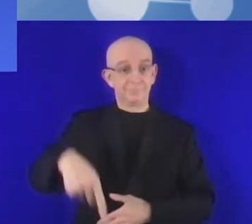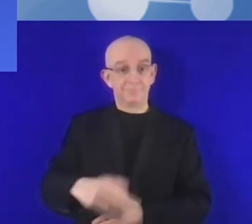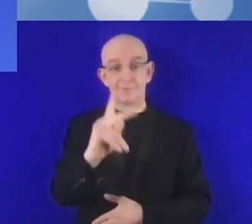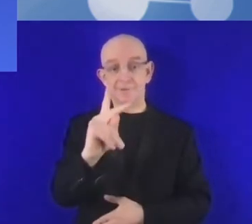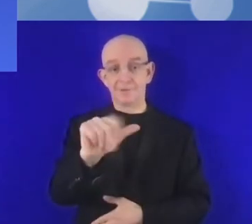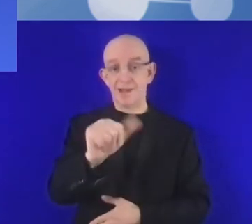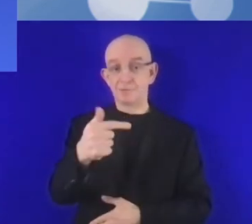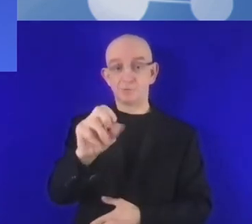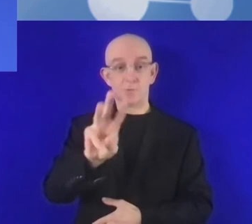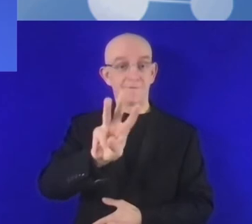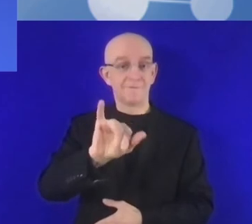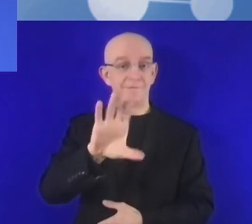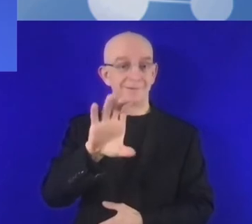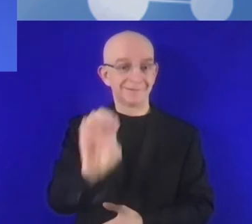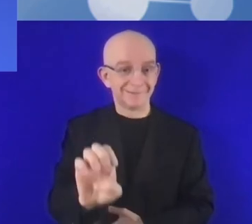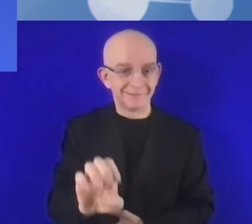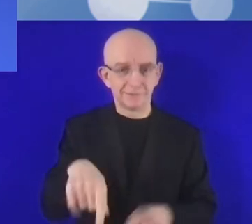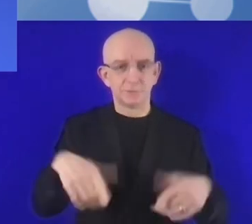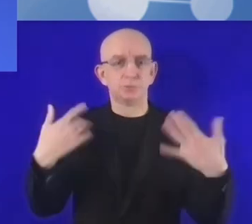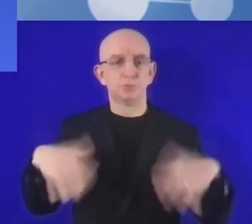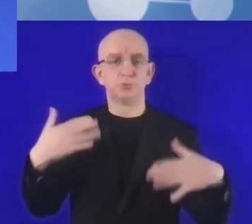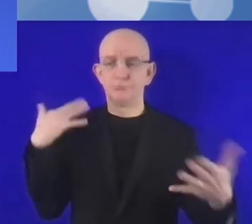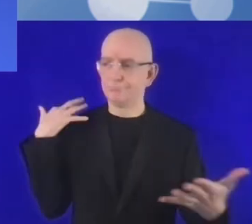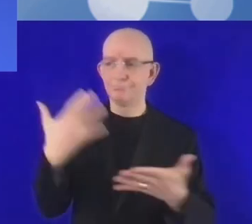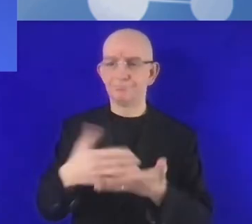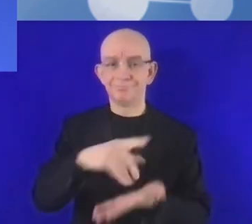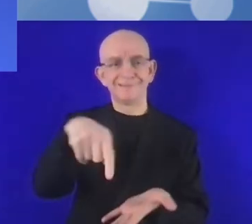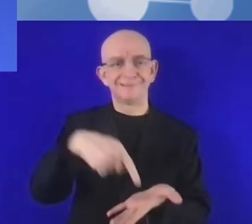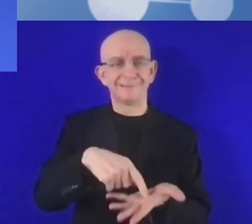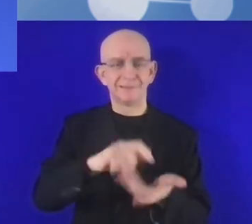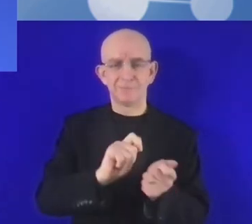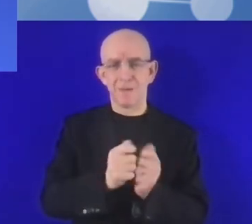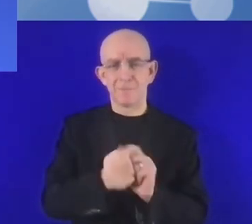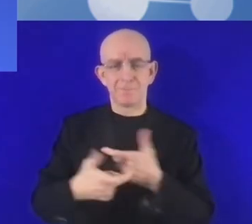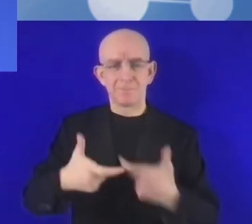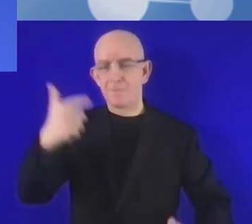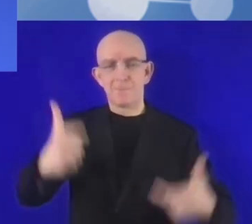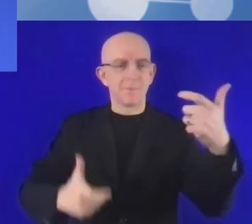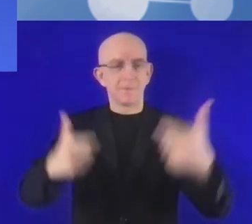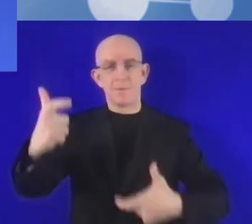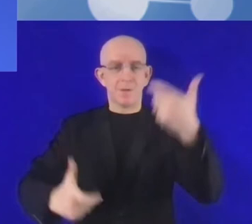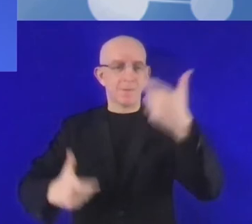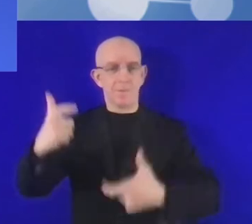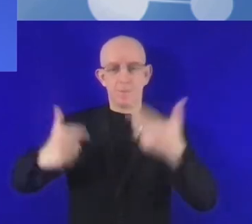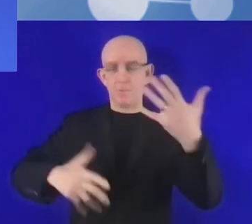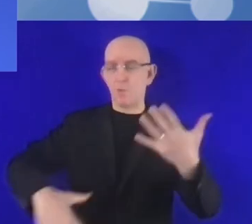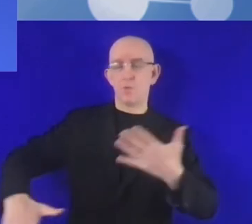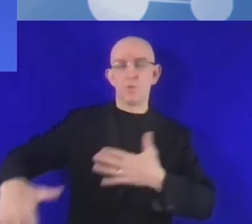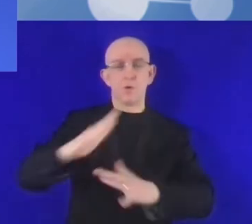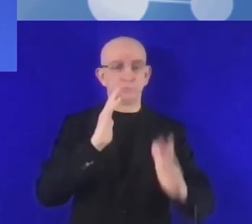ciudad moderna e innovadora. Tengo el placer de resumir el primer día de nuestra cumbre